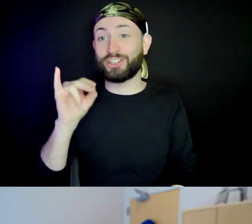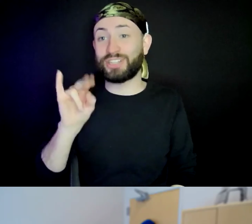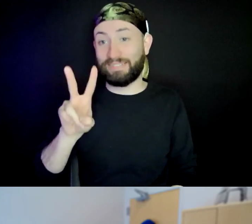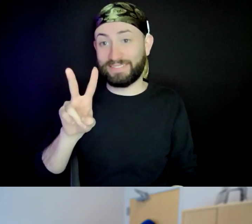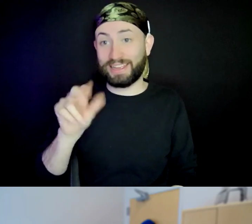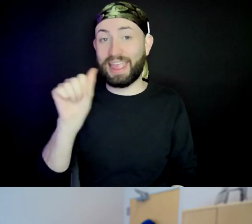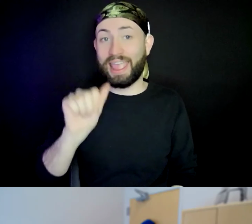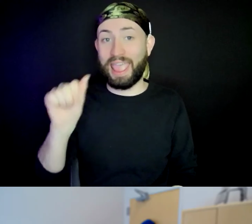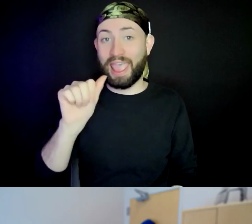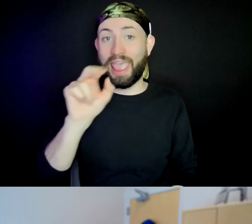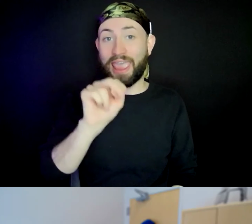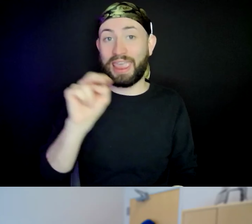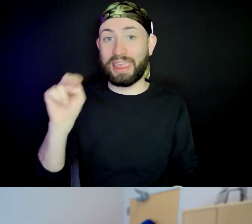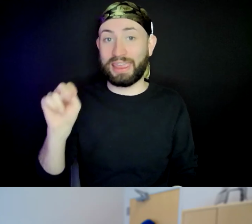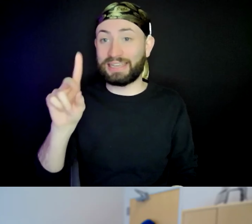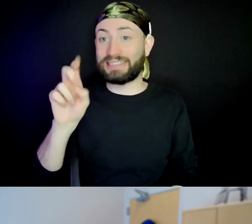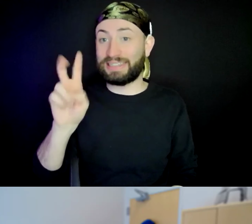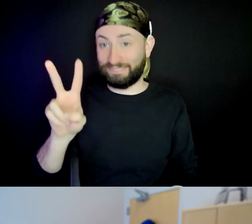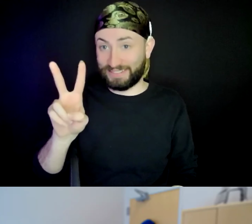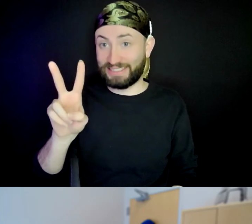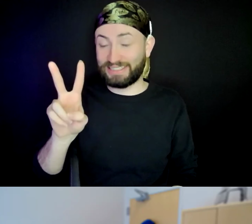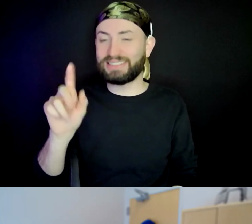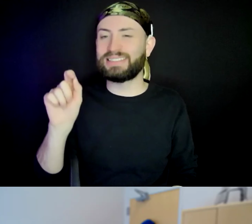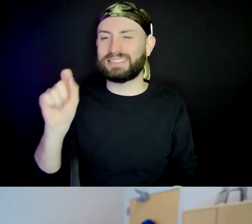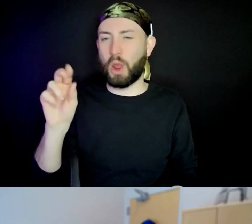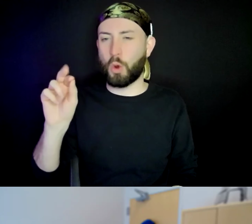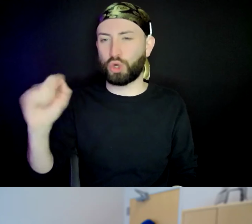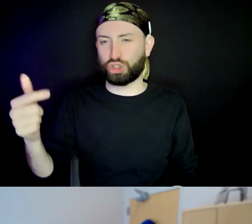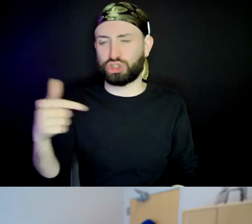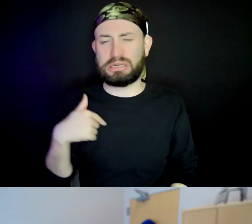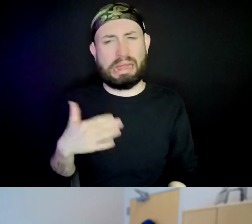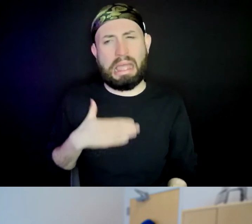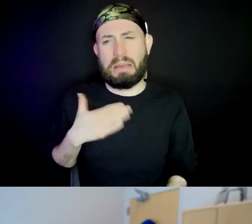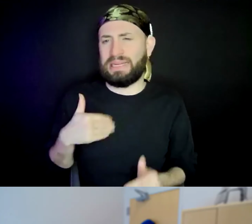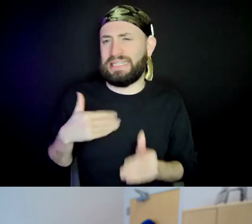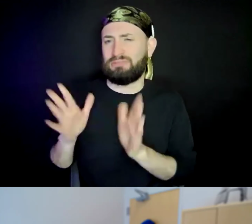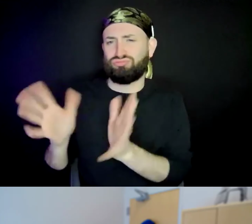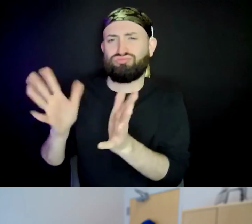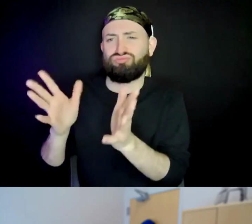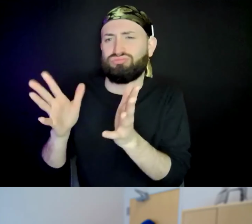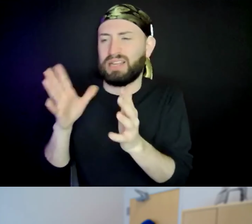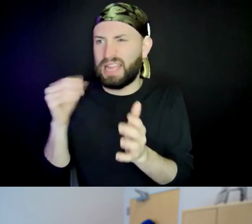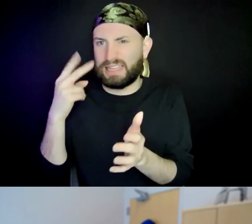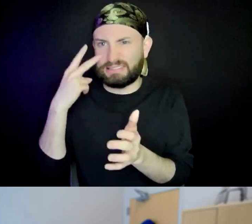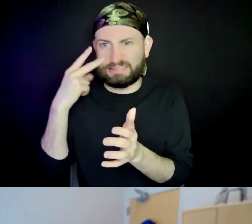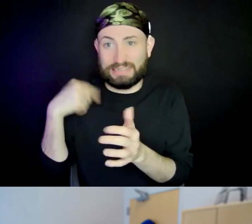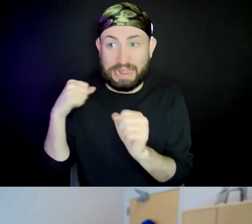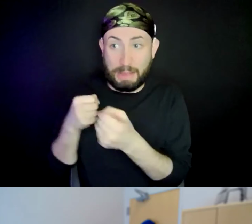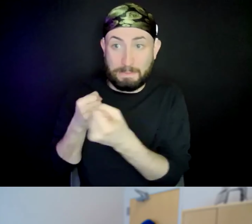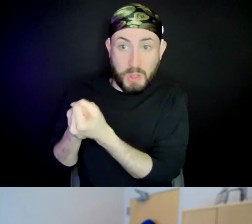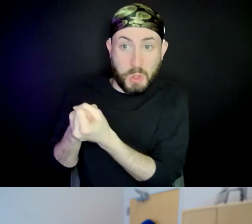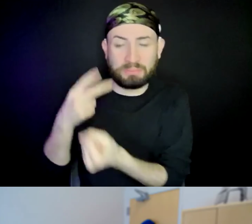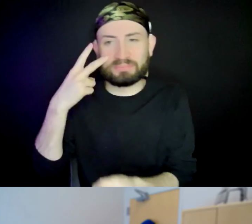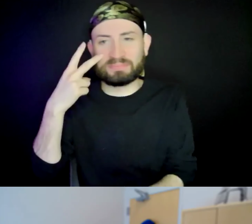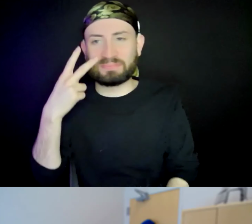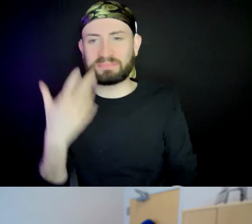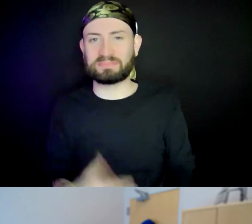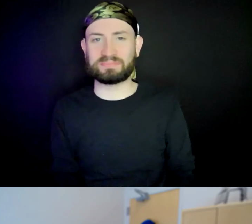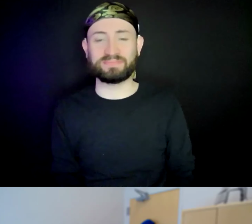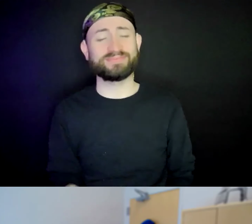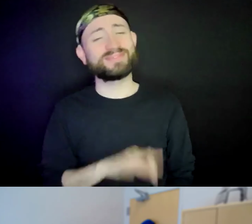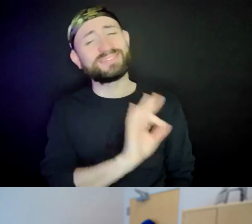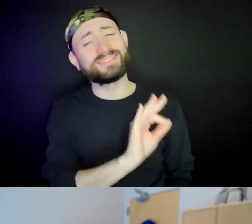la capacitación sea individualizada y que realmente cumpla con las necesidades de la comunidad. Así que,